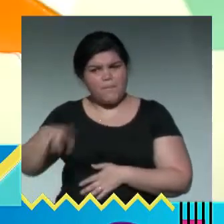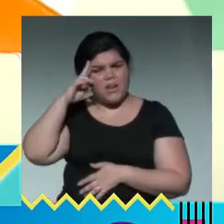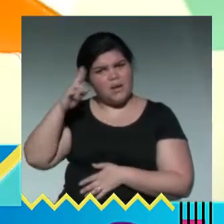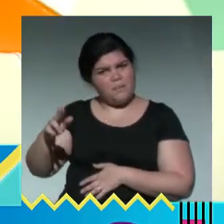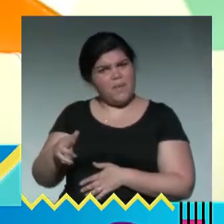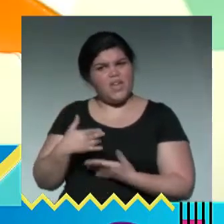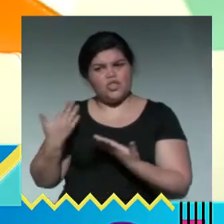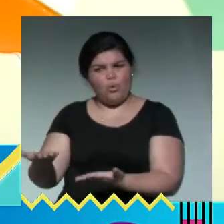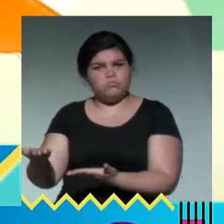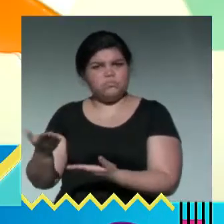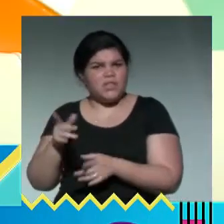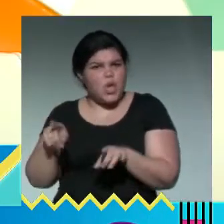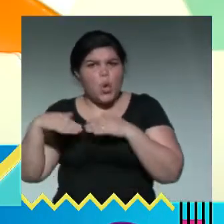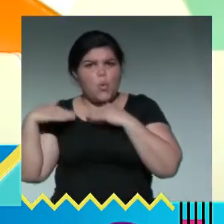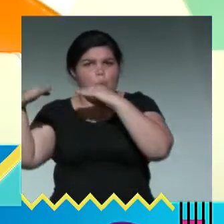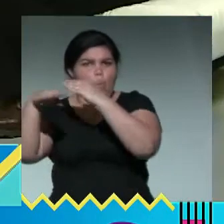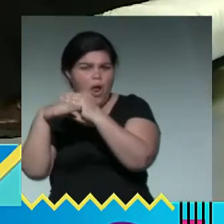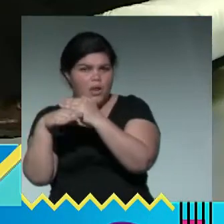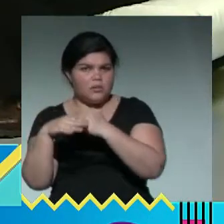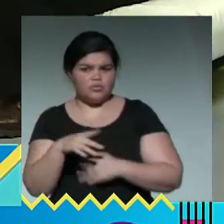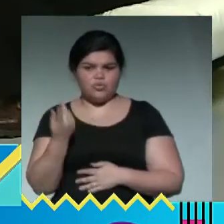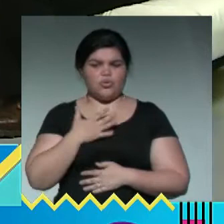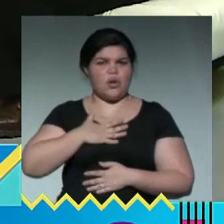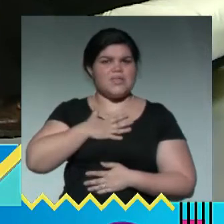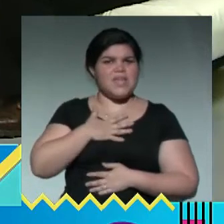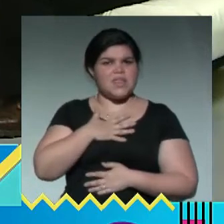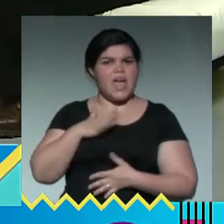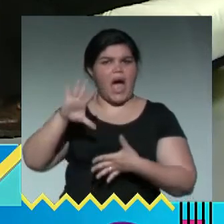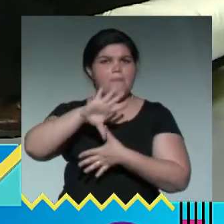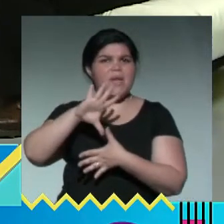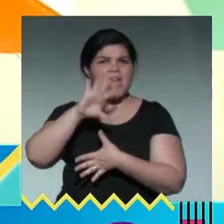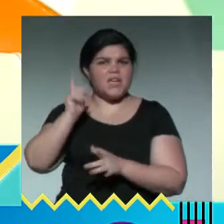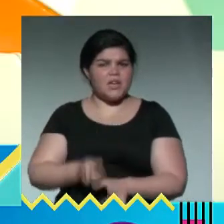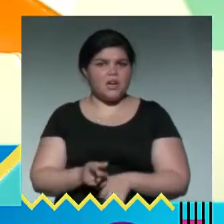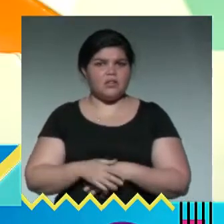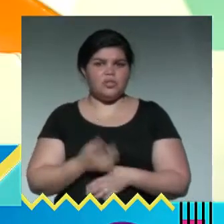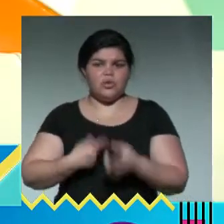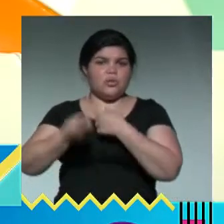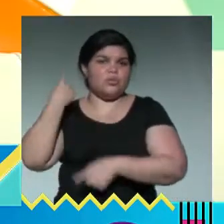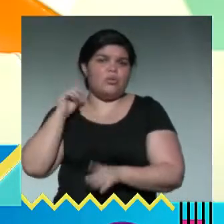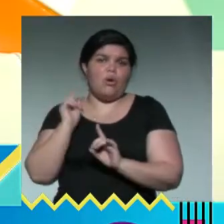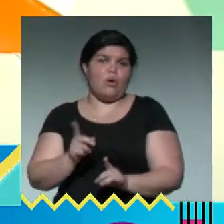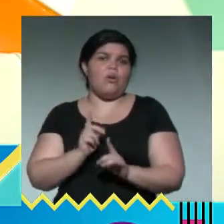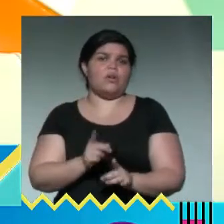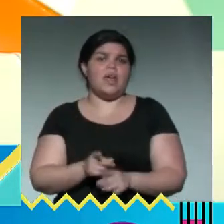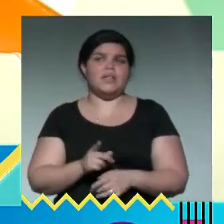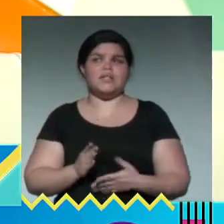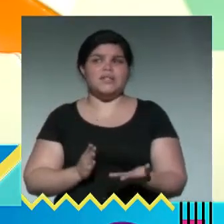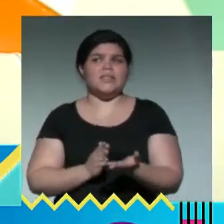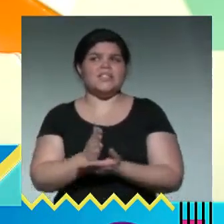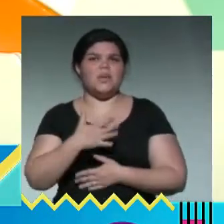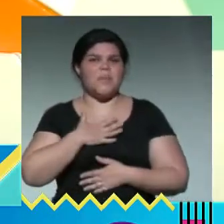considerarlos. Si nos sentimos tan americanos, nosotros los argentinos hemos tenido una larga tradición de sentirnos a veces